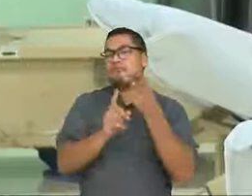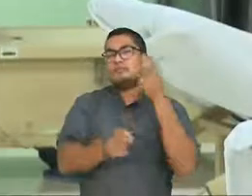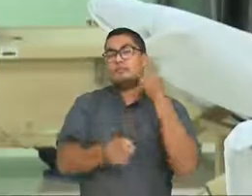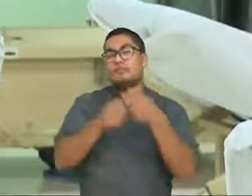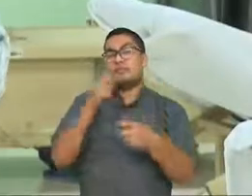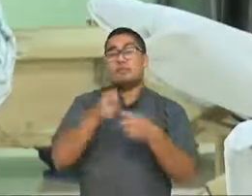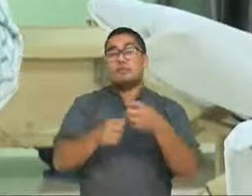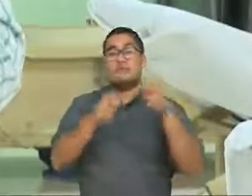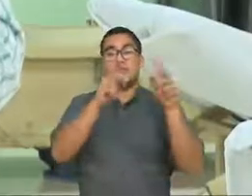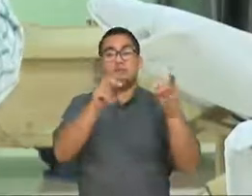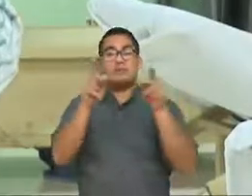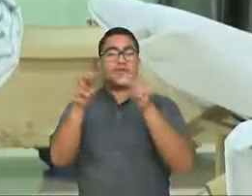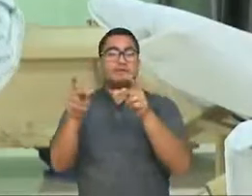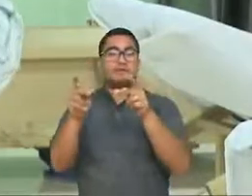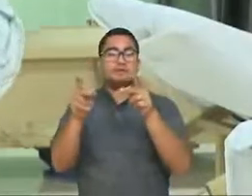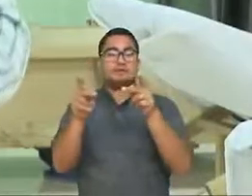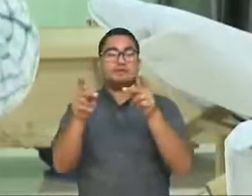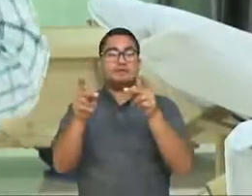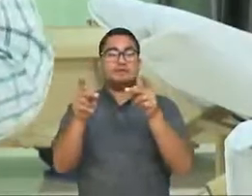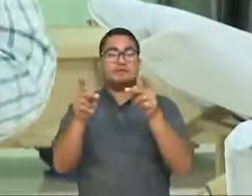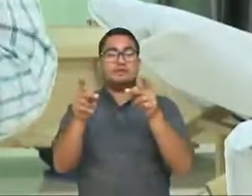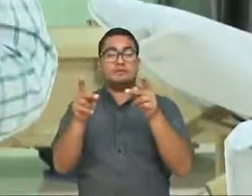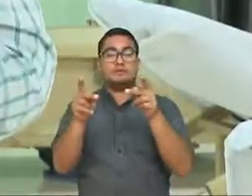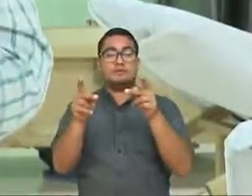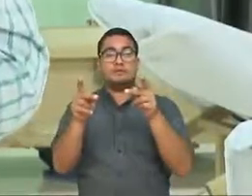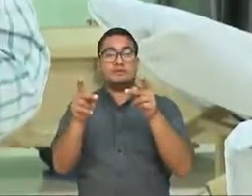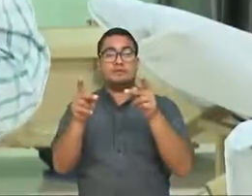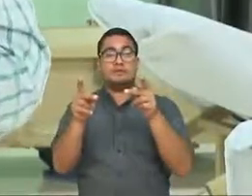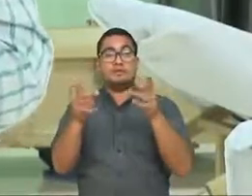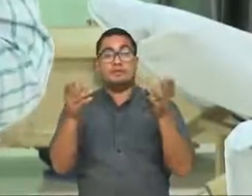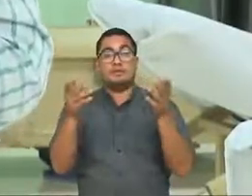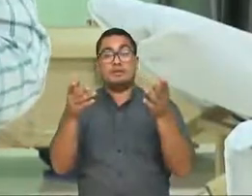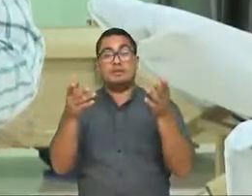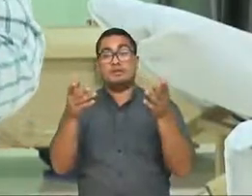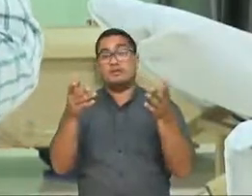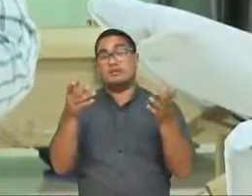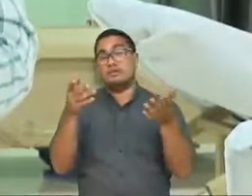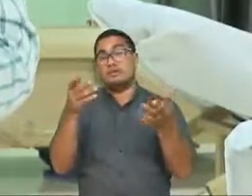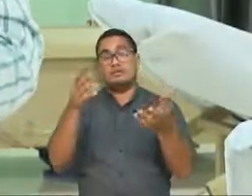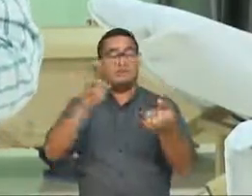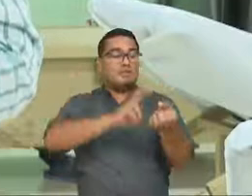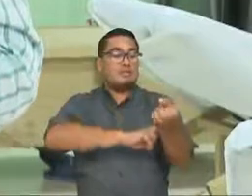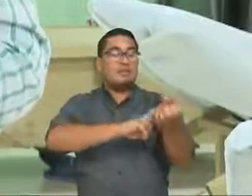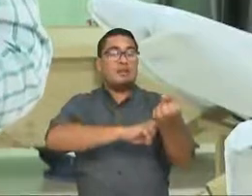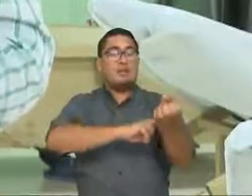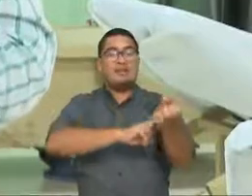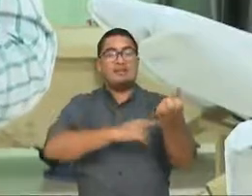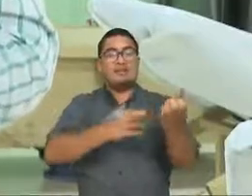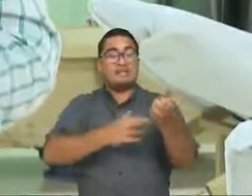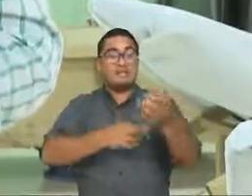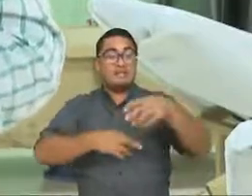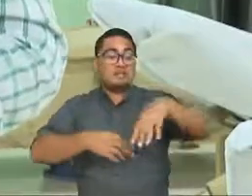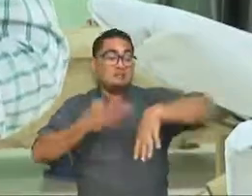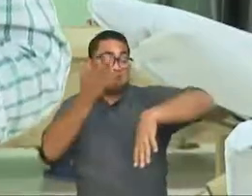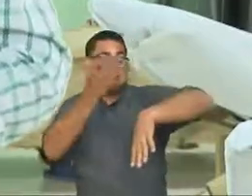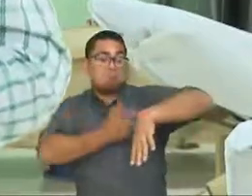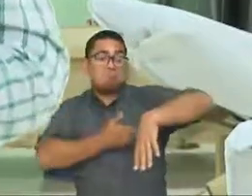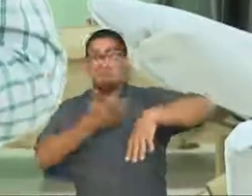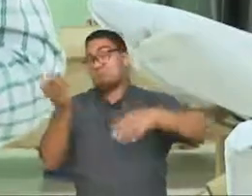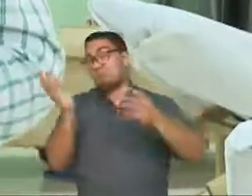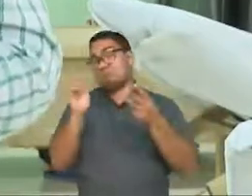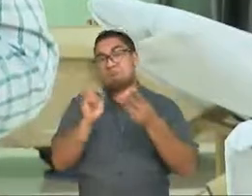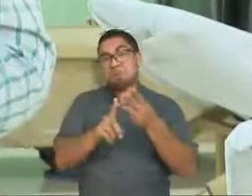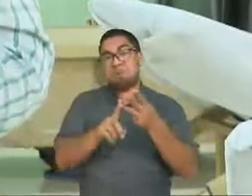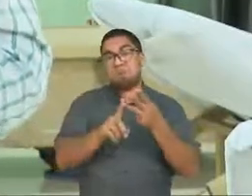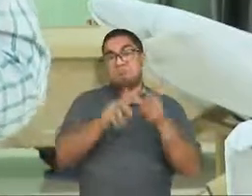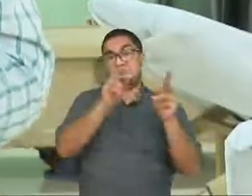quedan inválidas o se le apuntan sus miembros por la diabetes. Personas que se le apuntan a alguno de